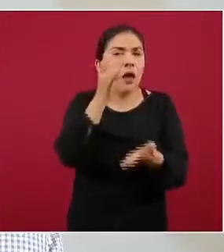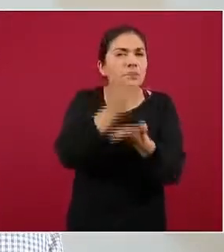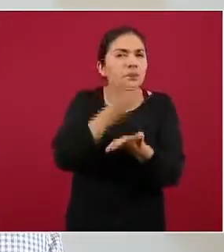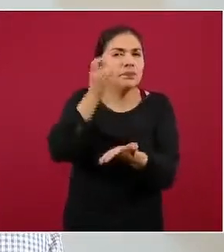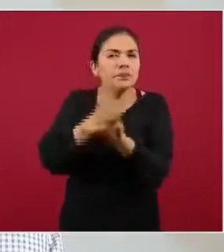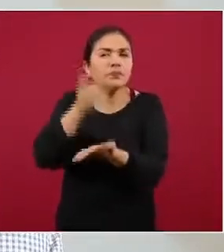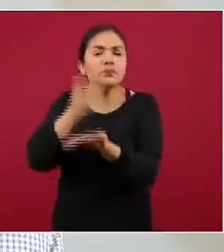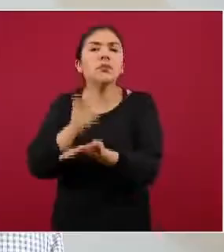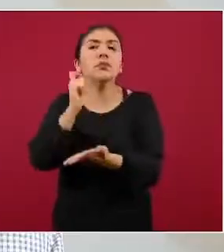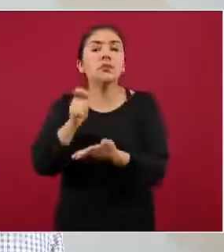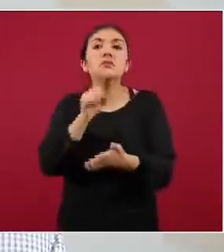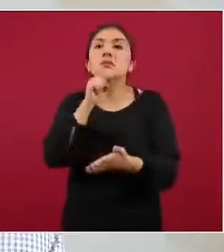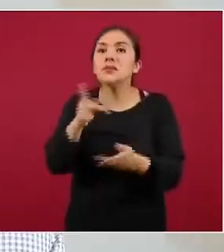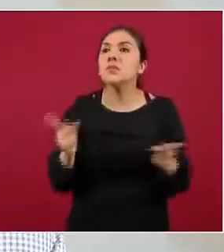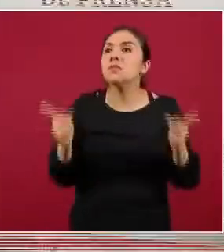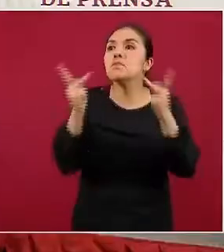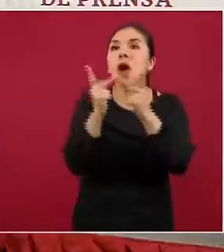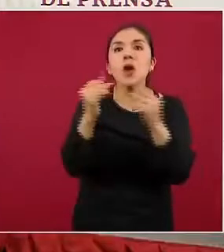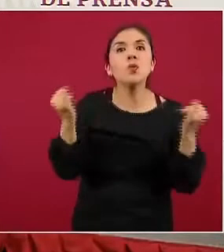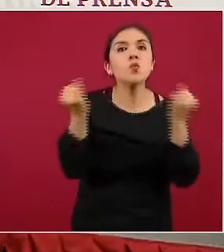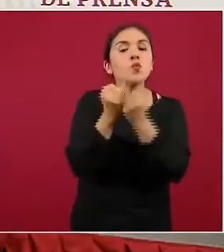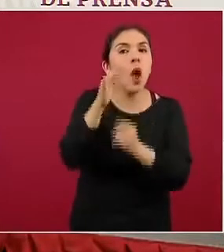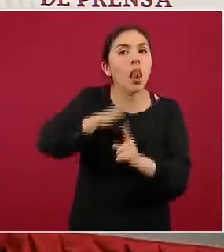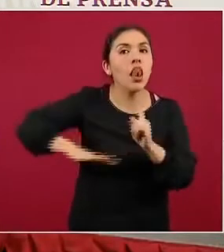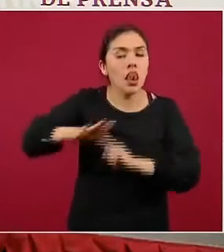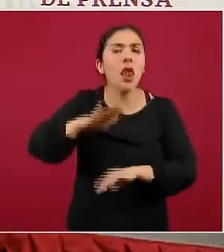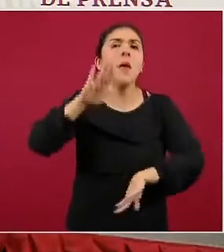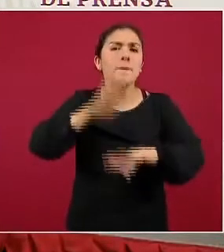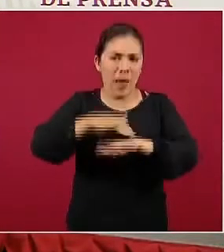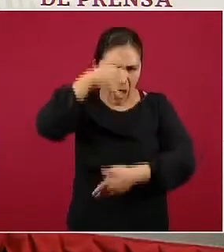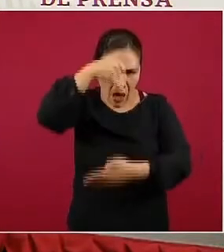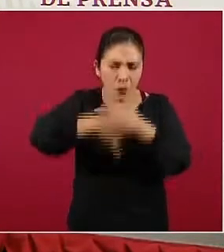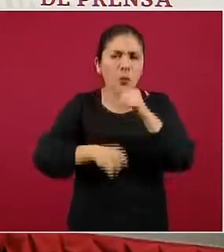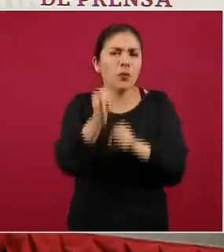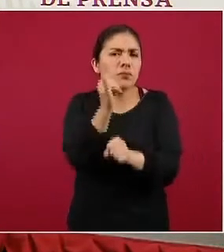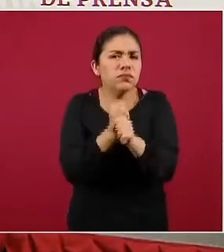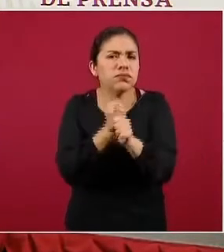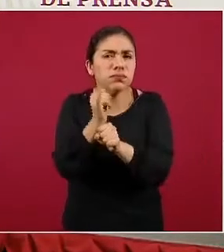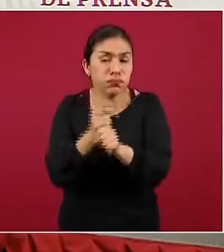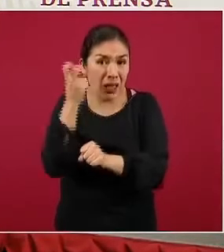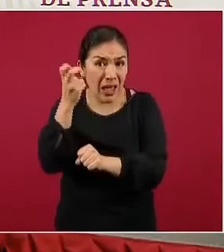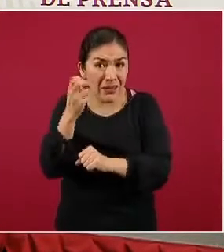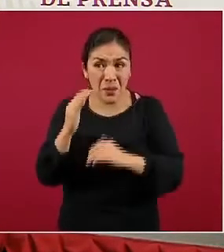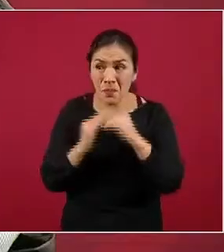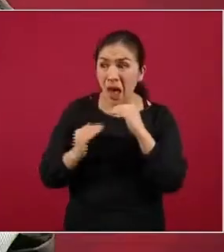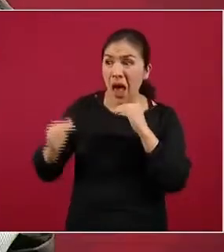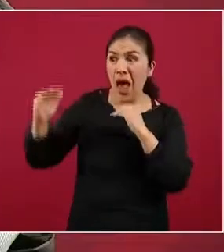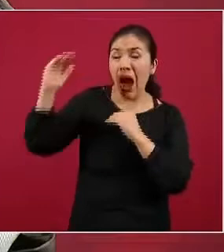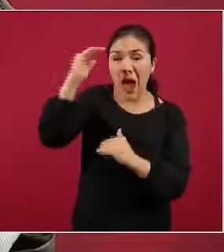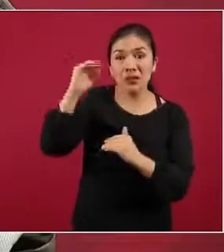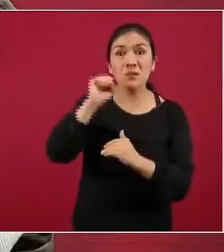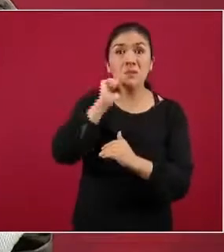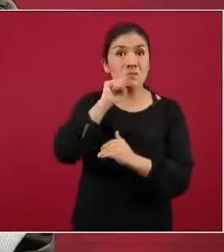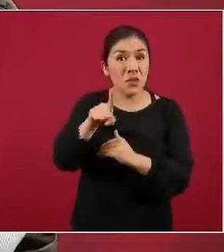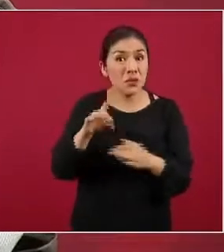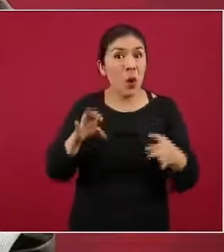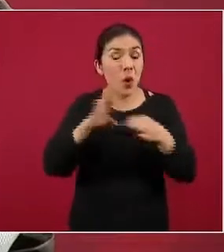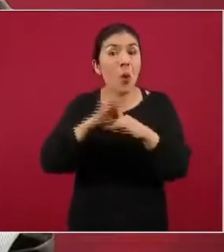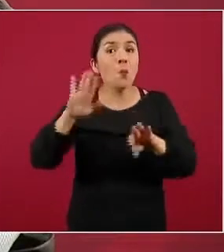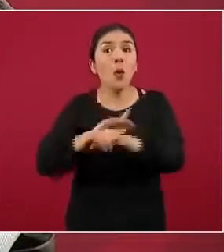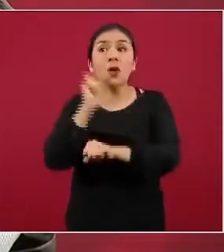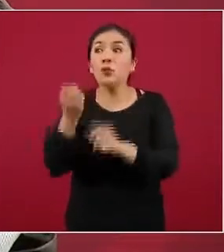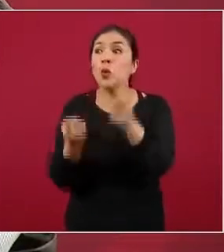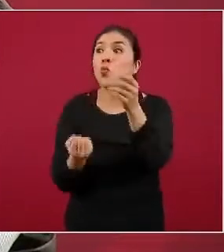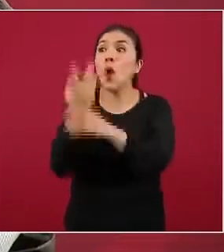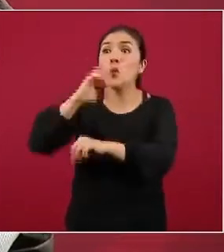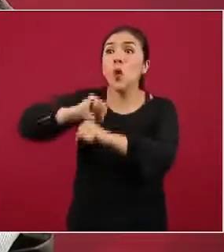identificó la misma. Se está investigando más a fondo si este incremento de casos está relacionado a la nueva